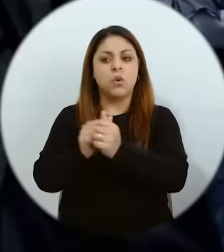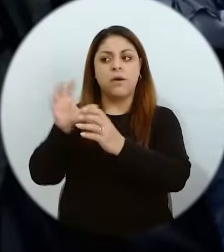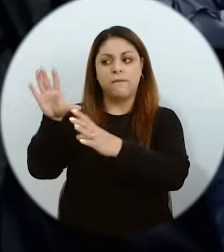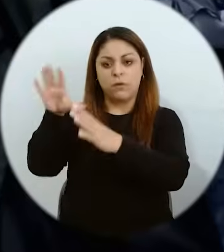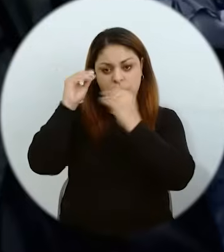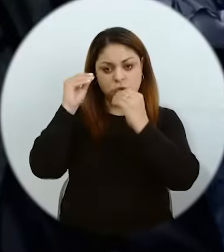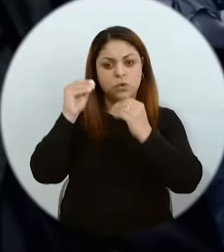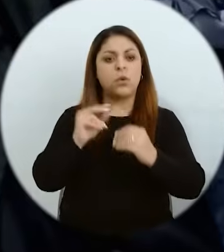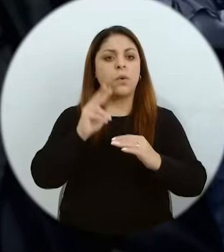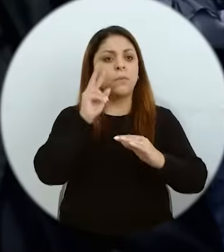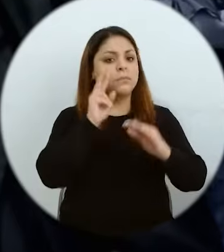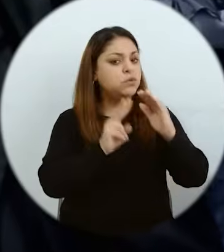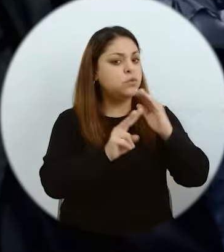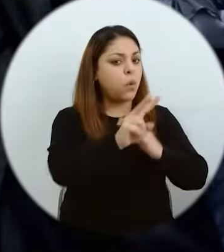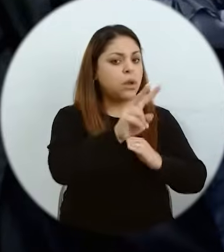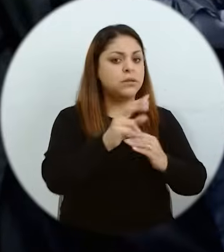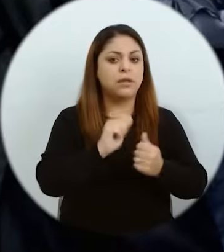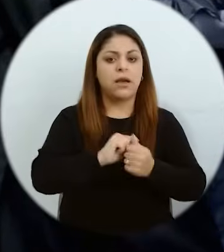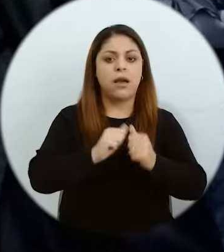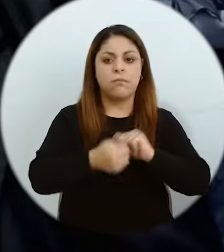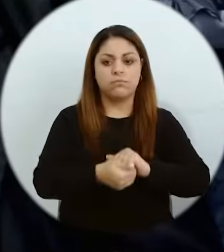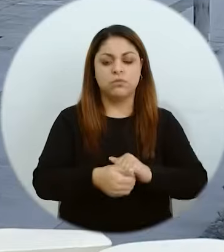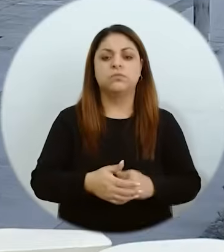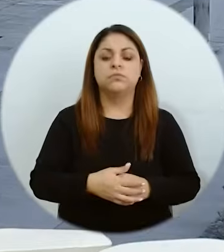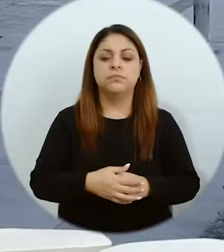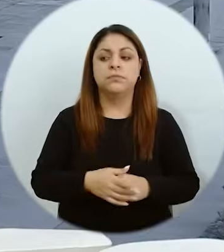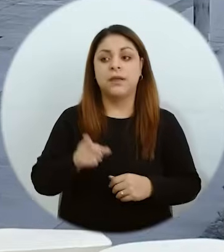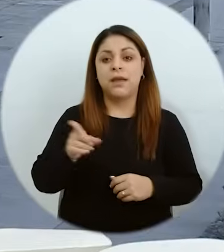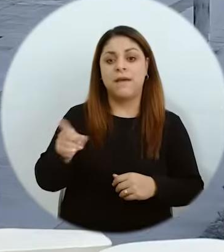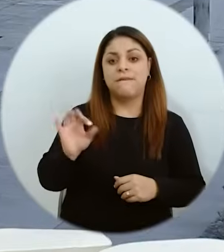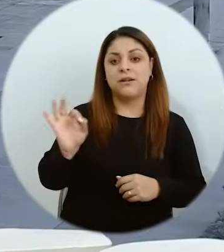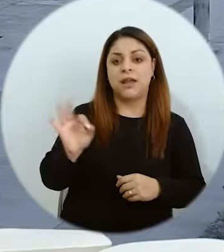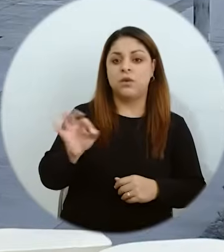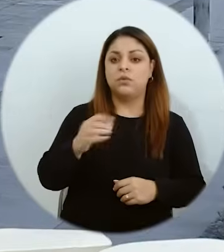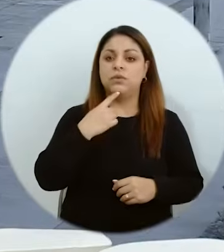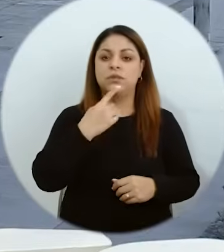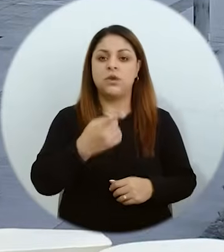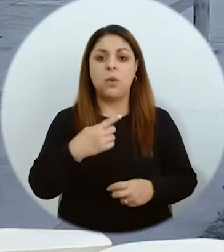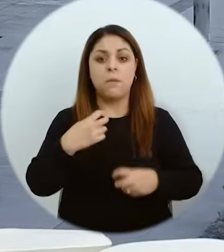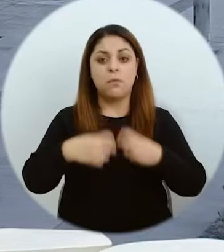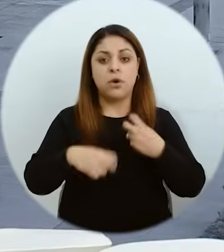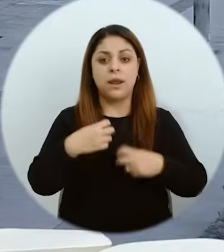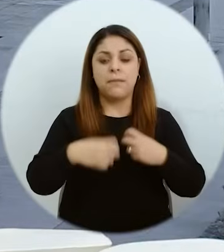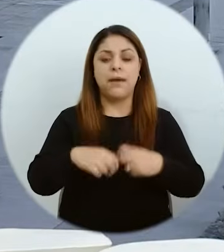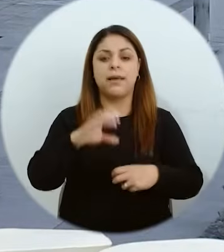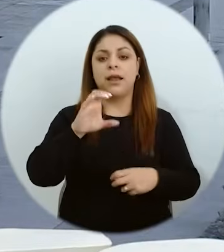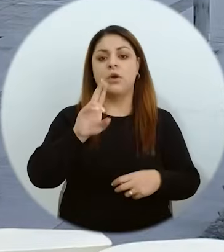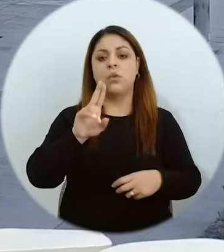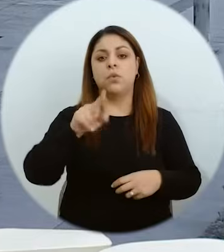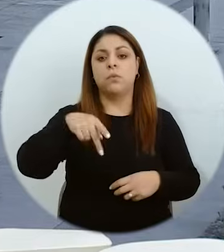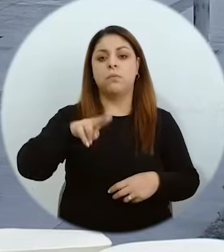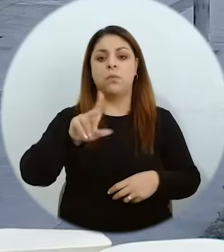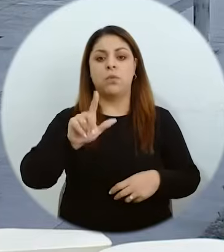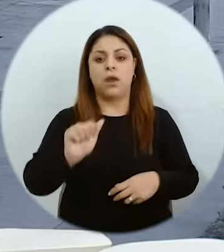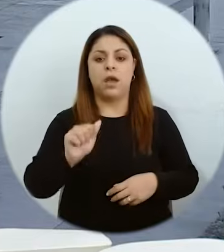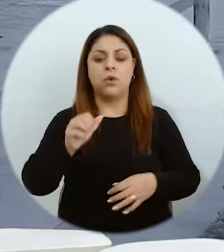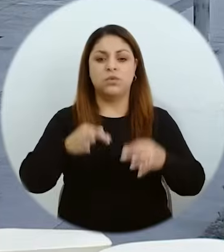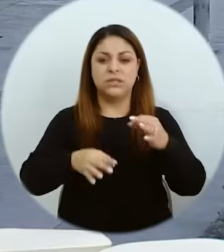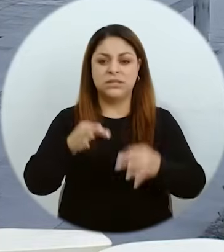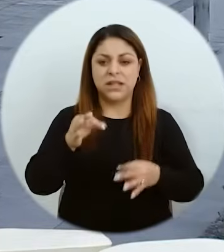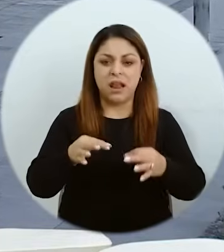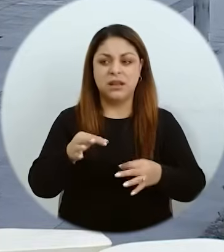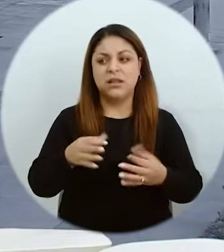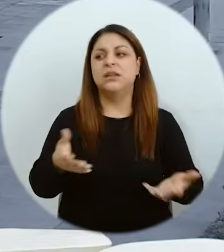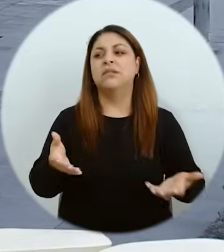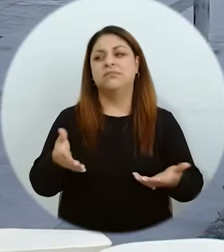con información, con visiones de los cambios. Don Fernando mencionaba el problema de la cúpula judicial.